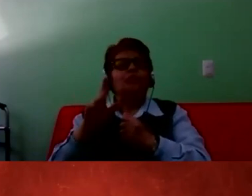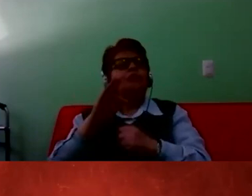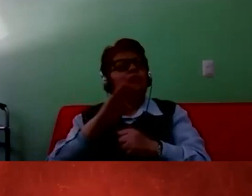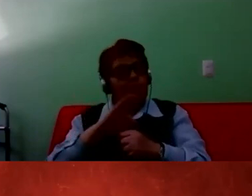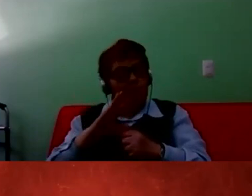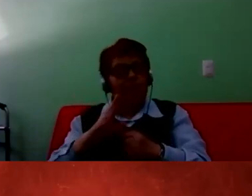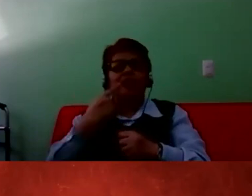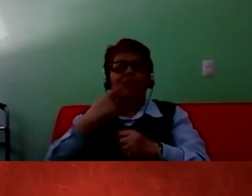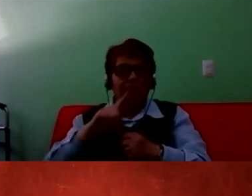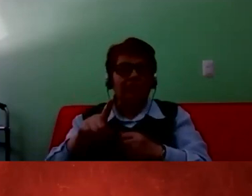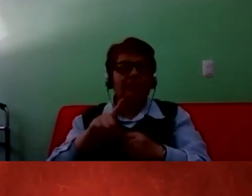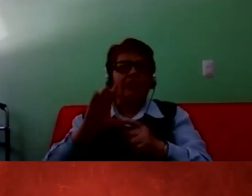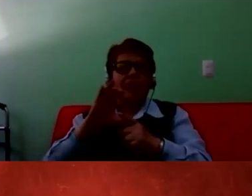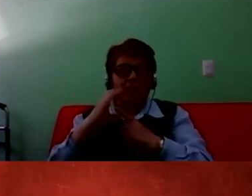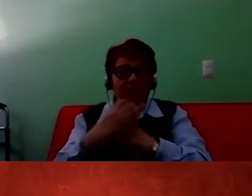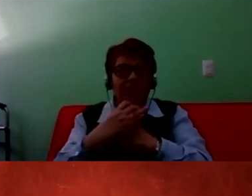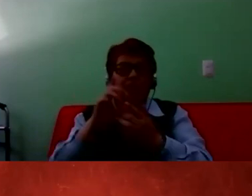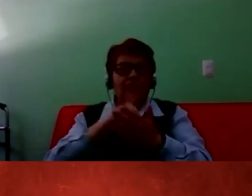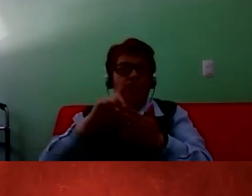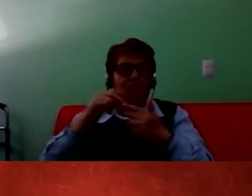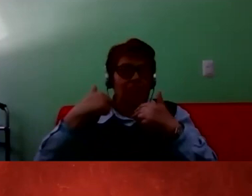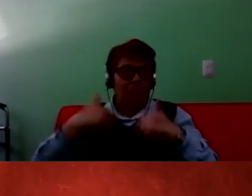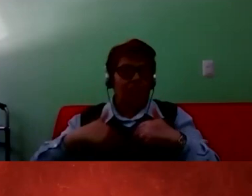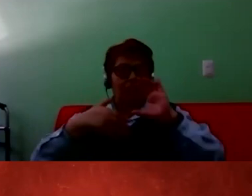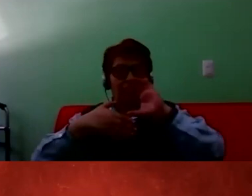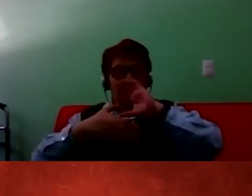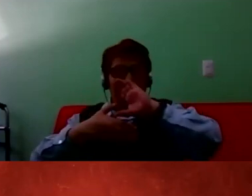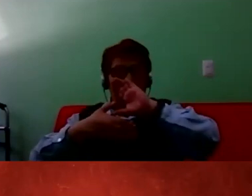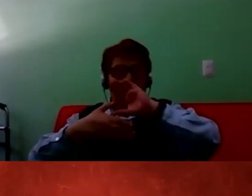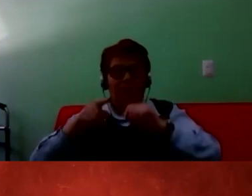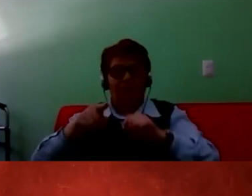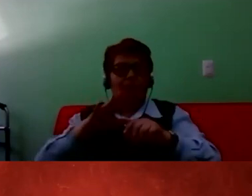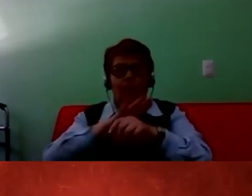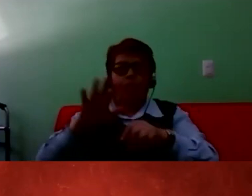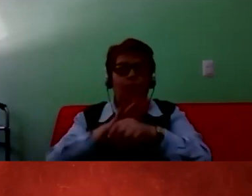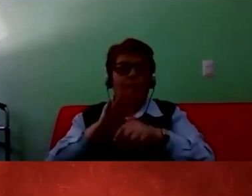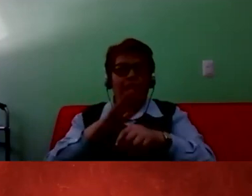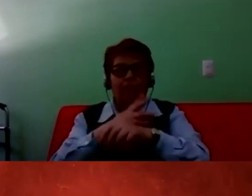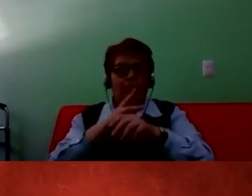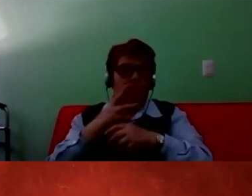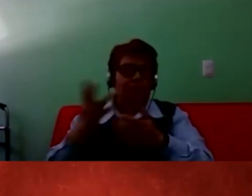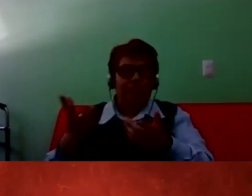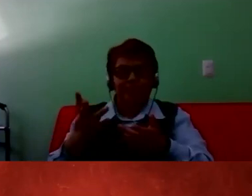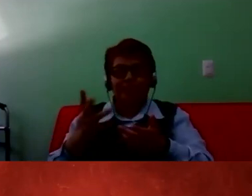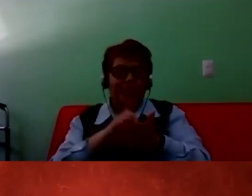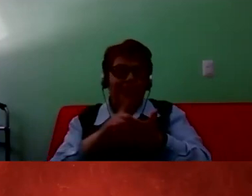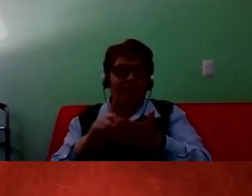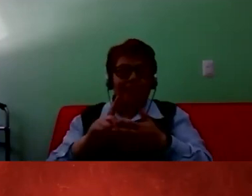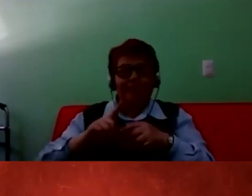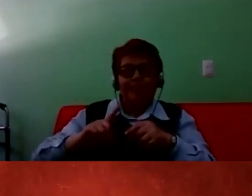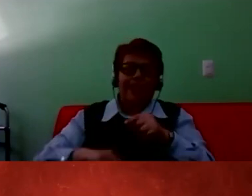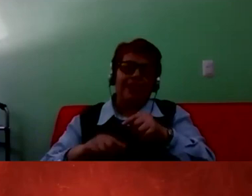interponer quejas ante la Comisión de Derechos Humanos de la Ciudad de México ante cualquier vulneración a sus derechos.